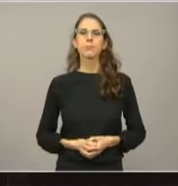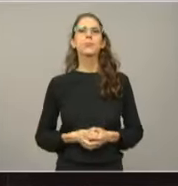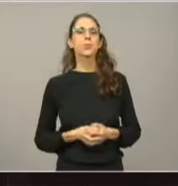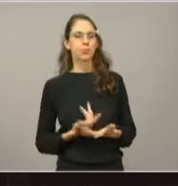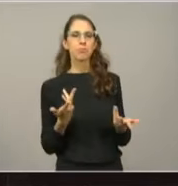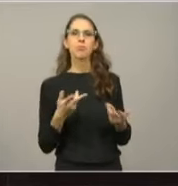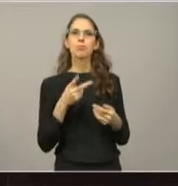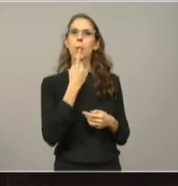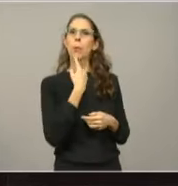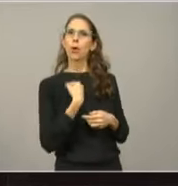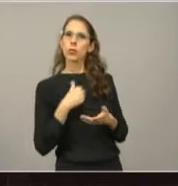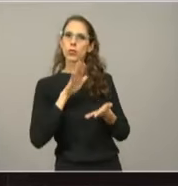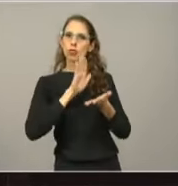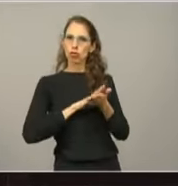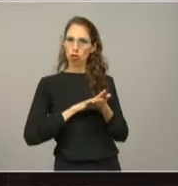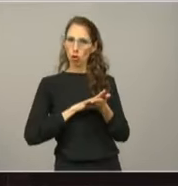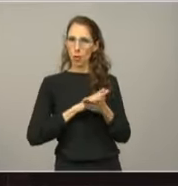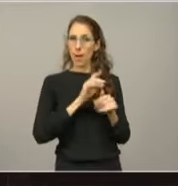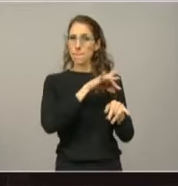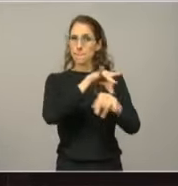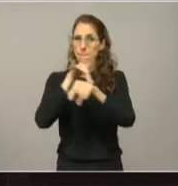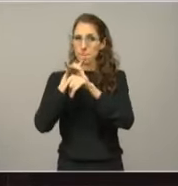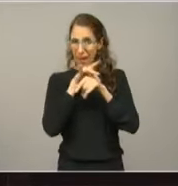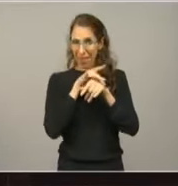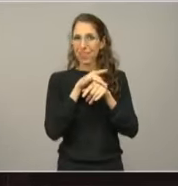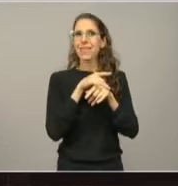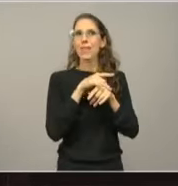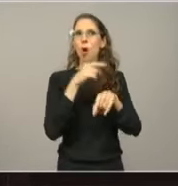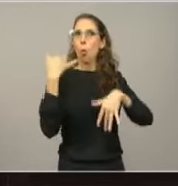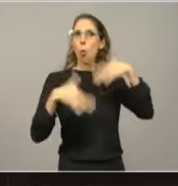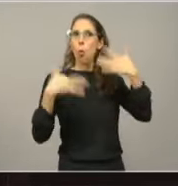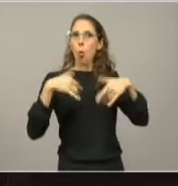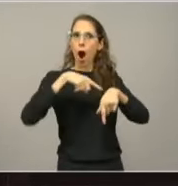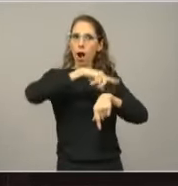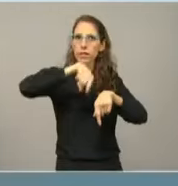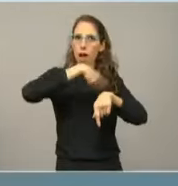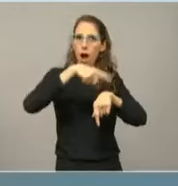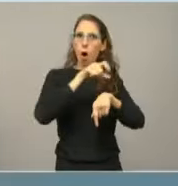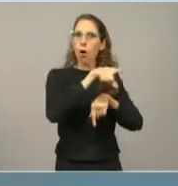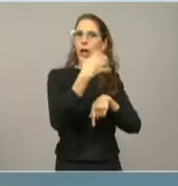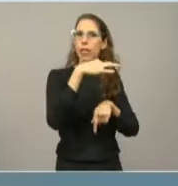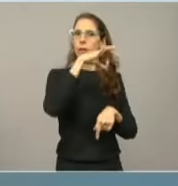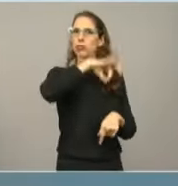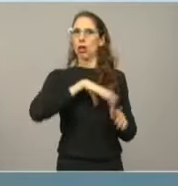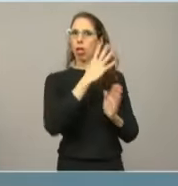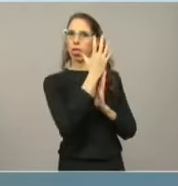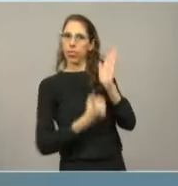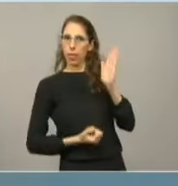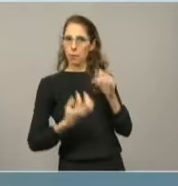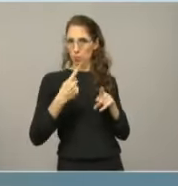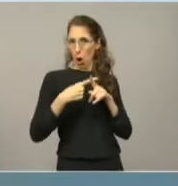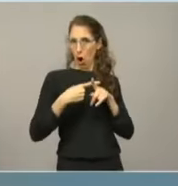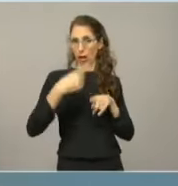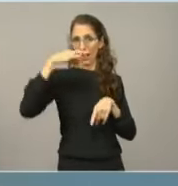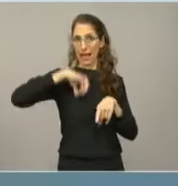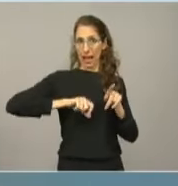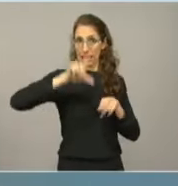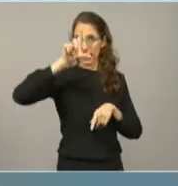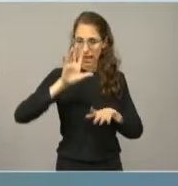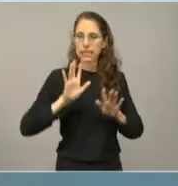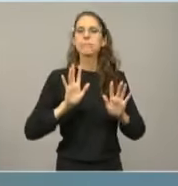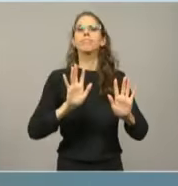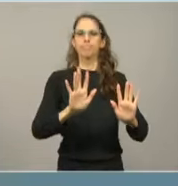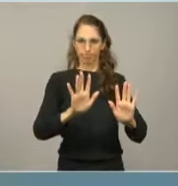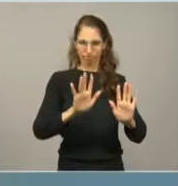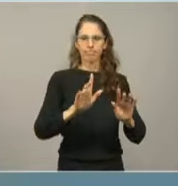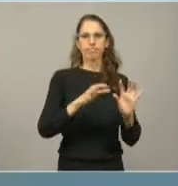respecto de del impuesto a las ganancias en las guardias de Los profesionales de la salud hago una pequeña aclaración antes de de la ley que